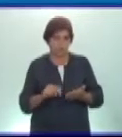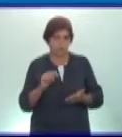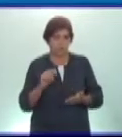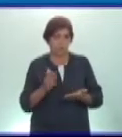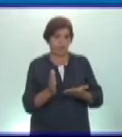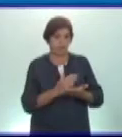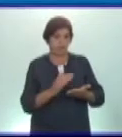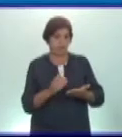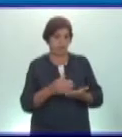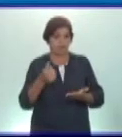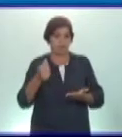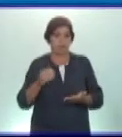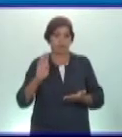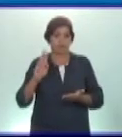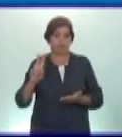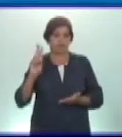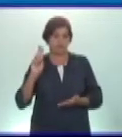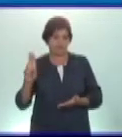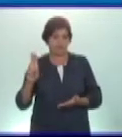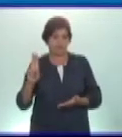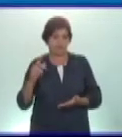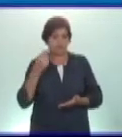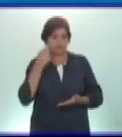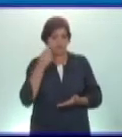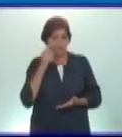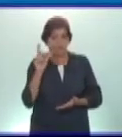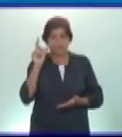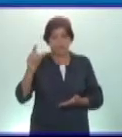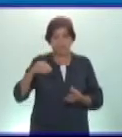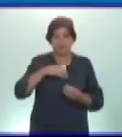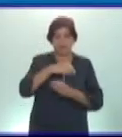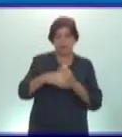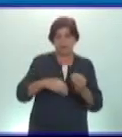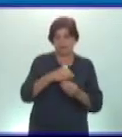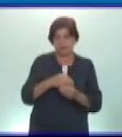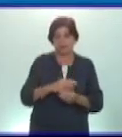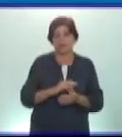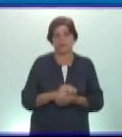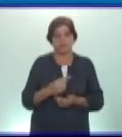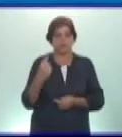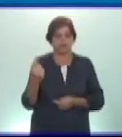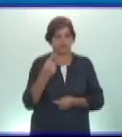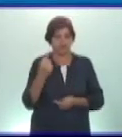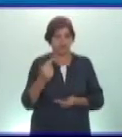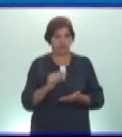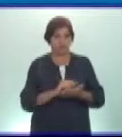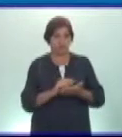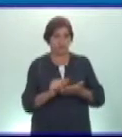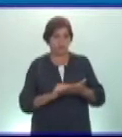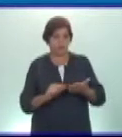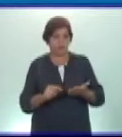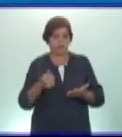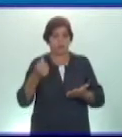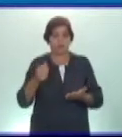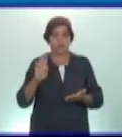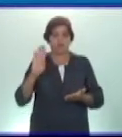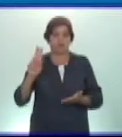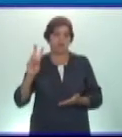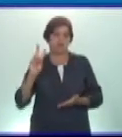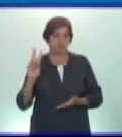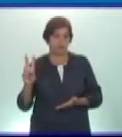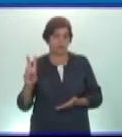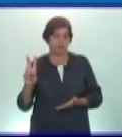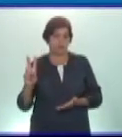adverbios y determina qué palabra modifica. Solo vamos a copiar los adverbios y a determinar